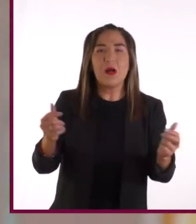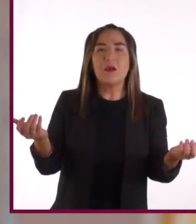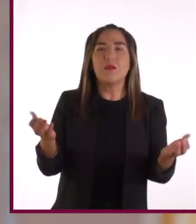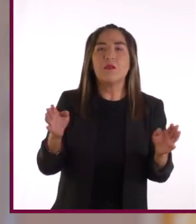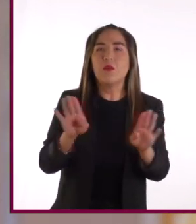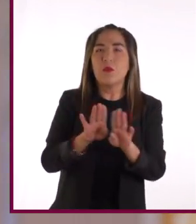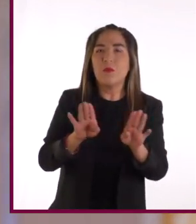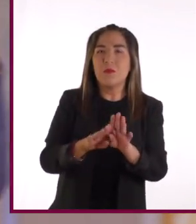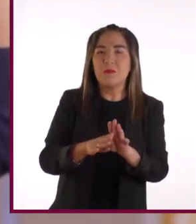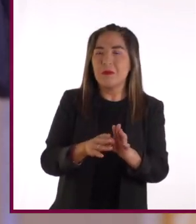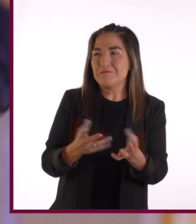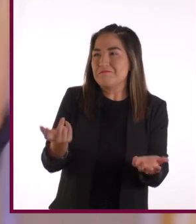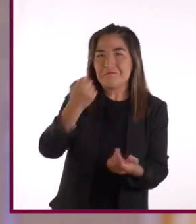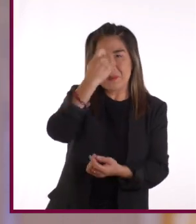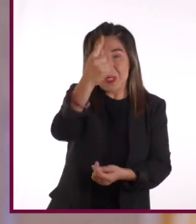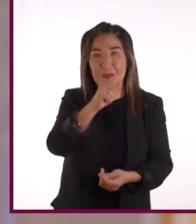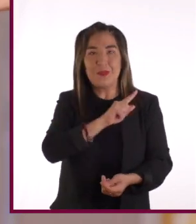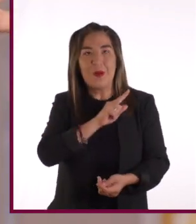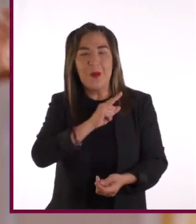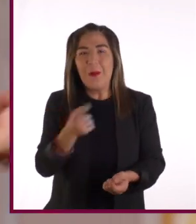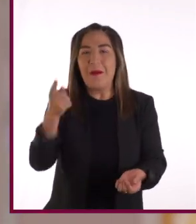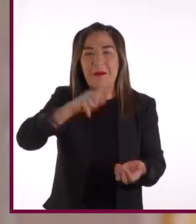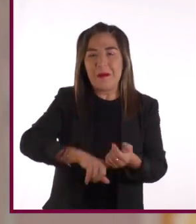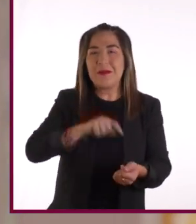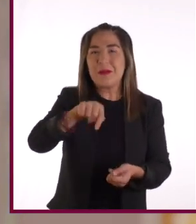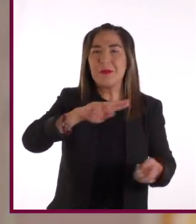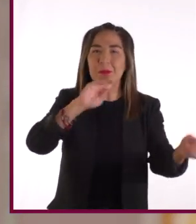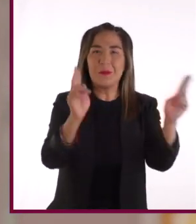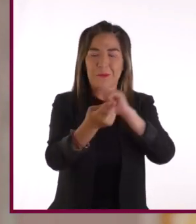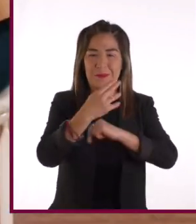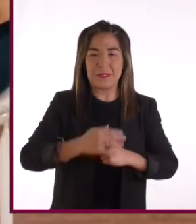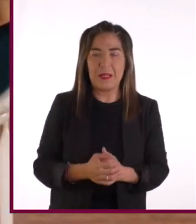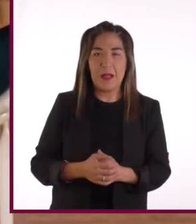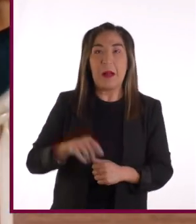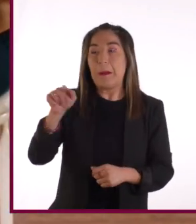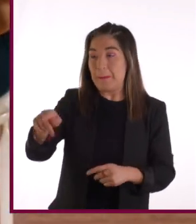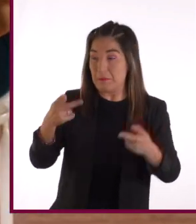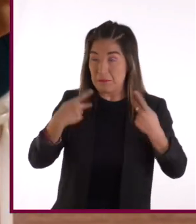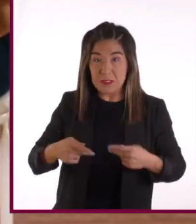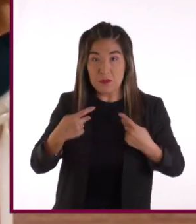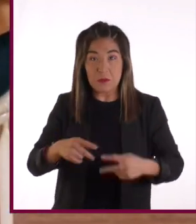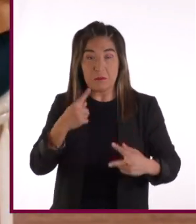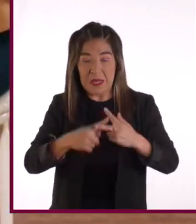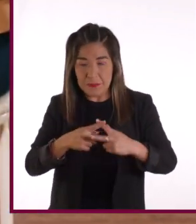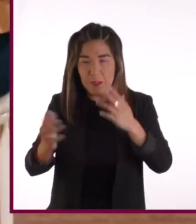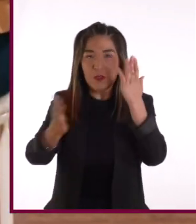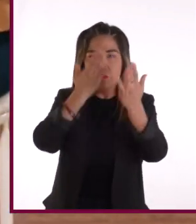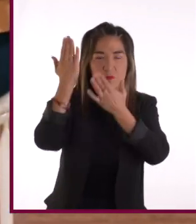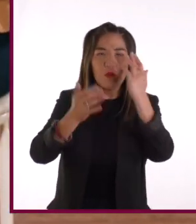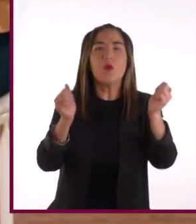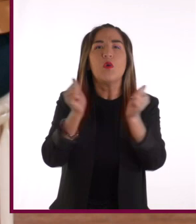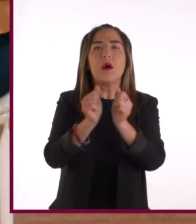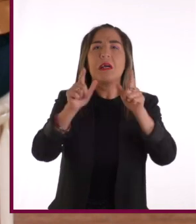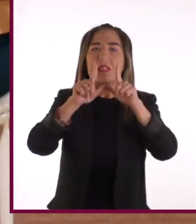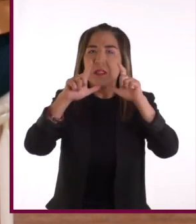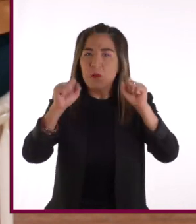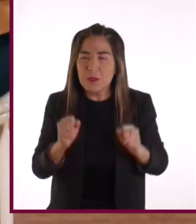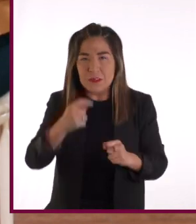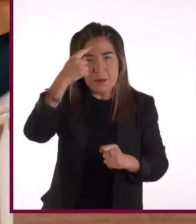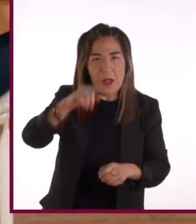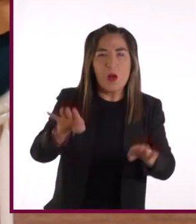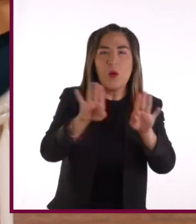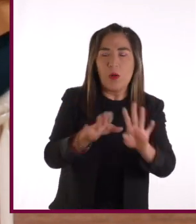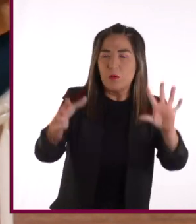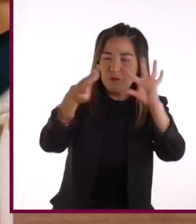matemáticas son un lenguaje que existe por sí solo en la naturaleza y en el universo, ¿no? ¿Los matemáticos son lingüistas que inventan una manera de